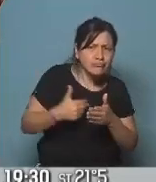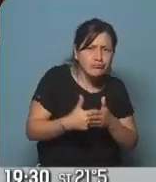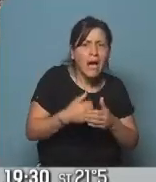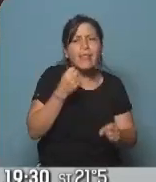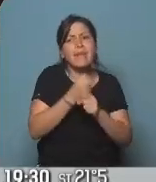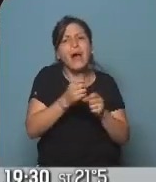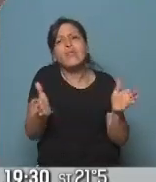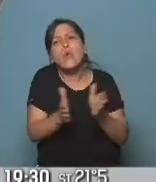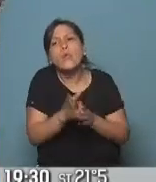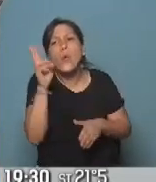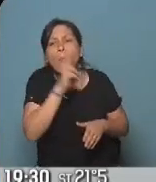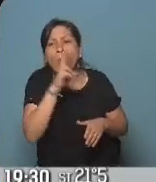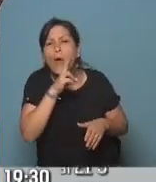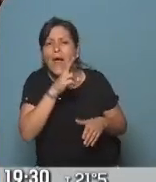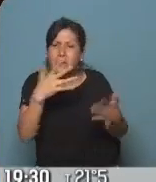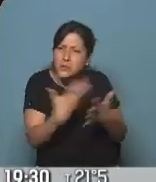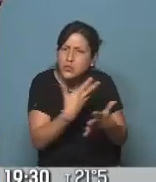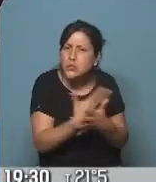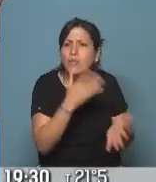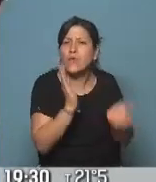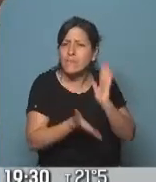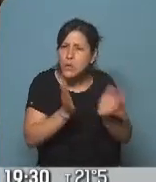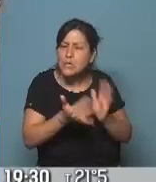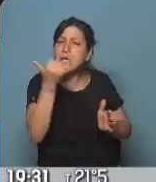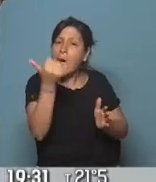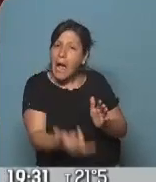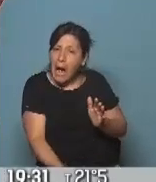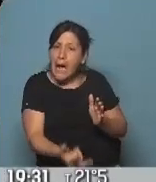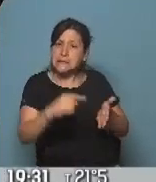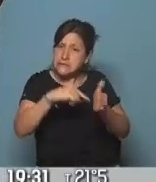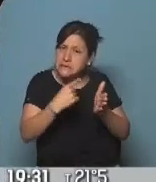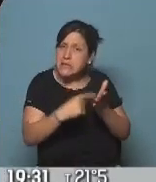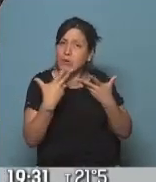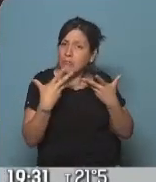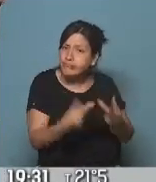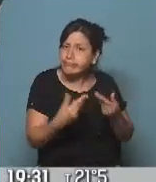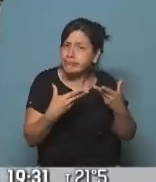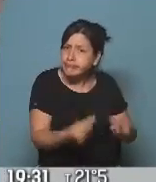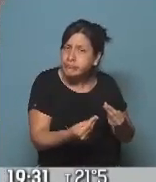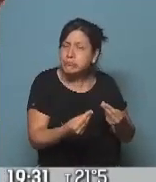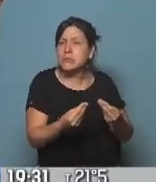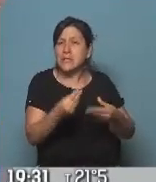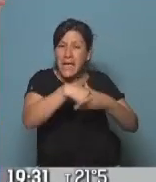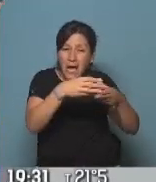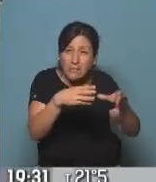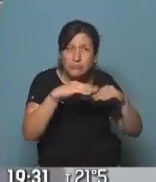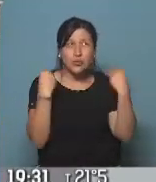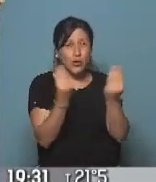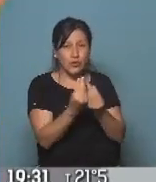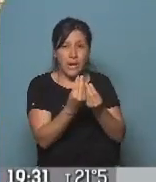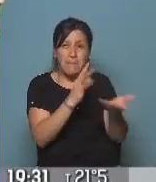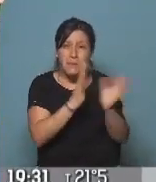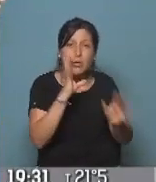mujeres en situación de violencia tenemos un centro de asistencia en nuestra sede integrado por más de se encuentran jóvenes